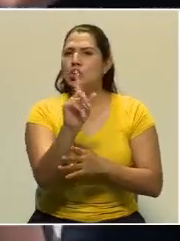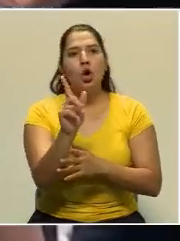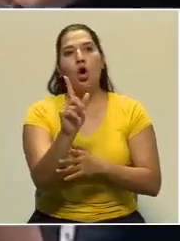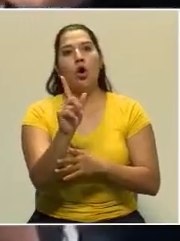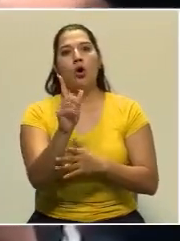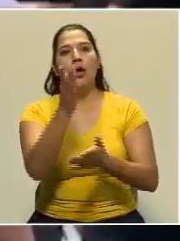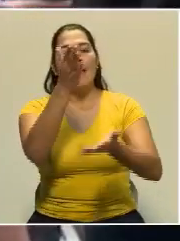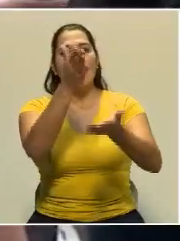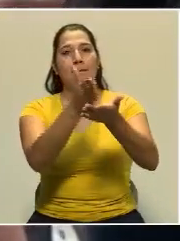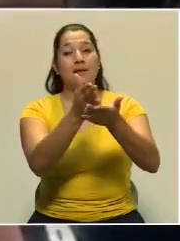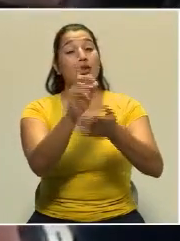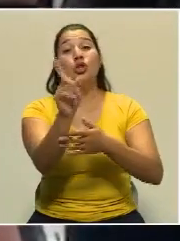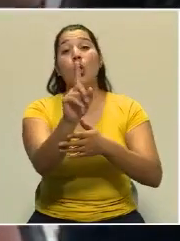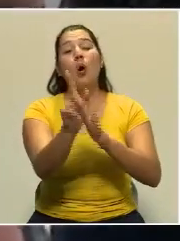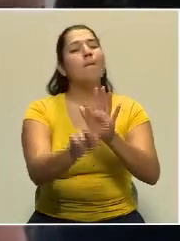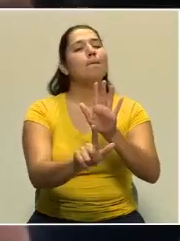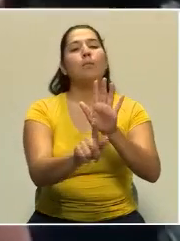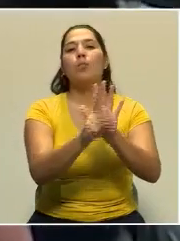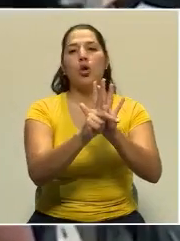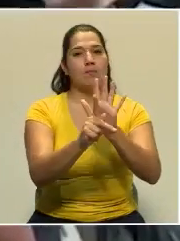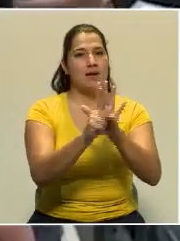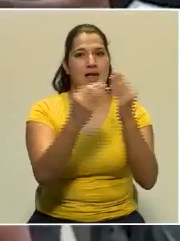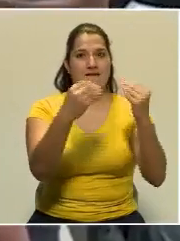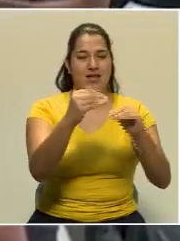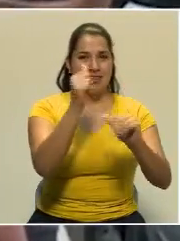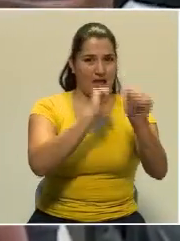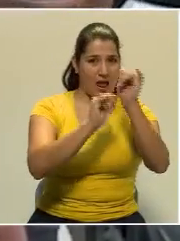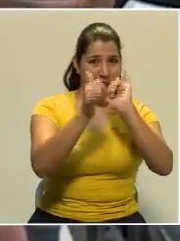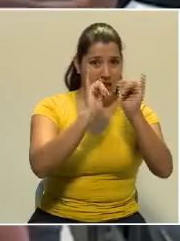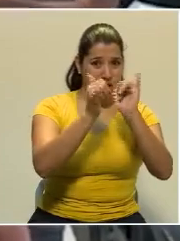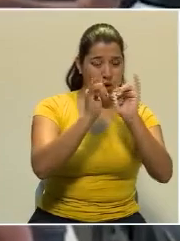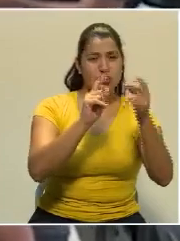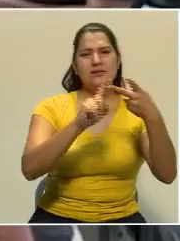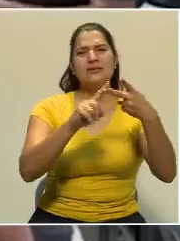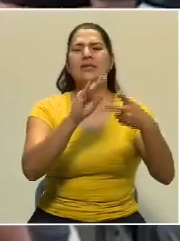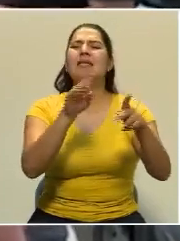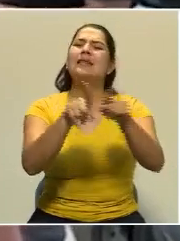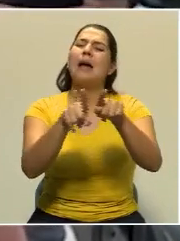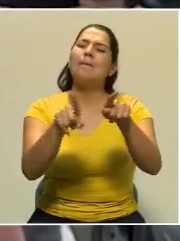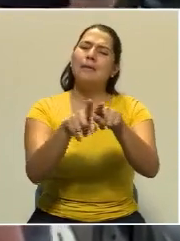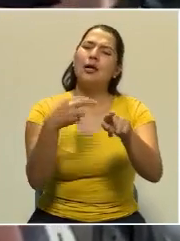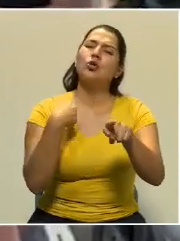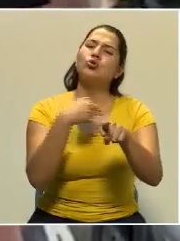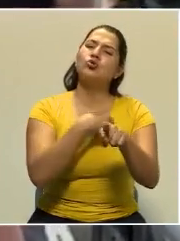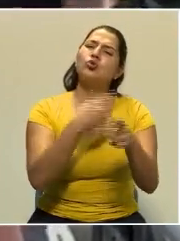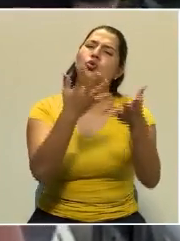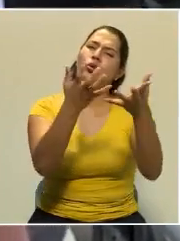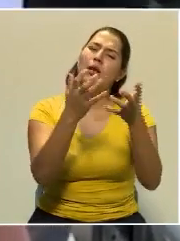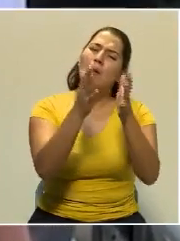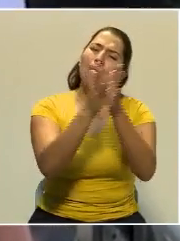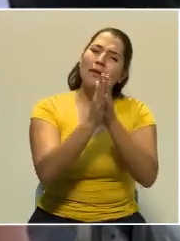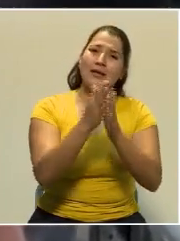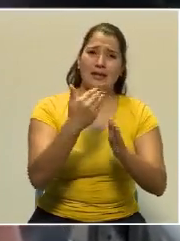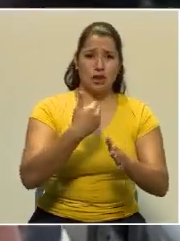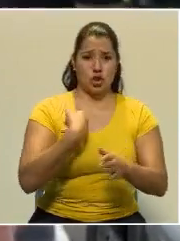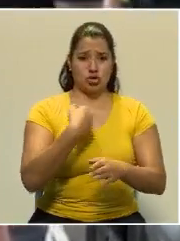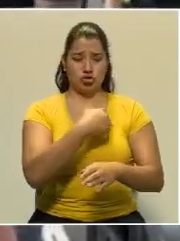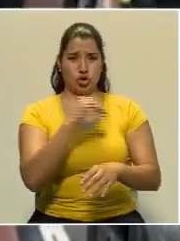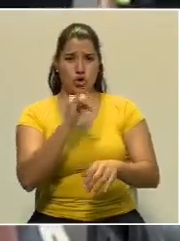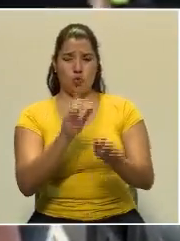seca, ¿verdad? Y también queremos hacer valer nuestro derecho de que nosotros como bares, restaurantes,